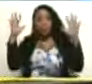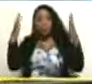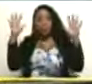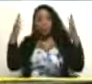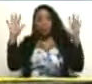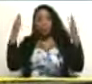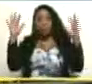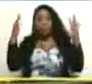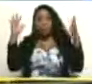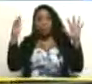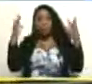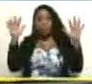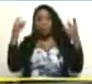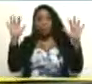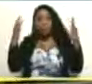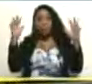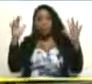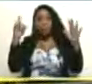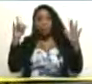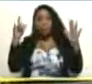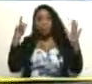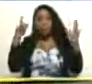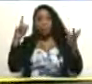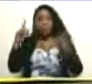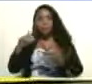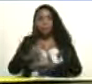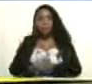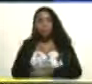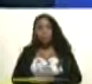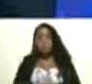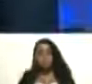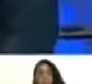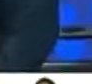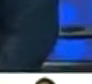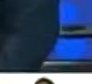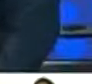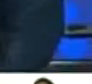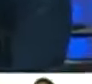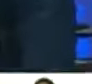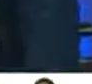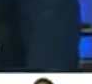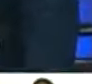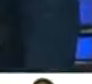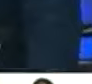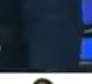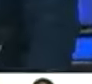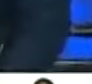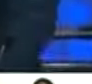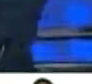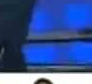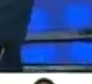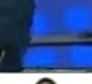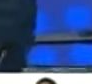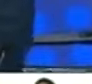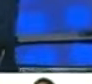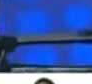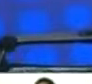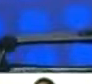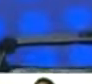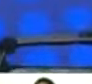de Venezuela, del certificado de la voluntad del pueblo en el referéndum consultivo en defensa del